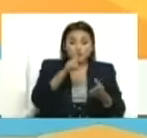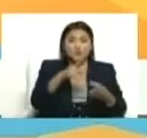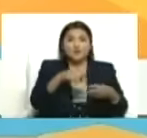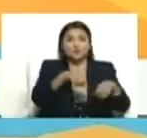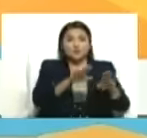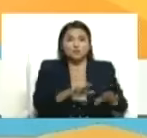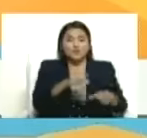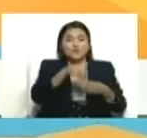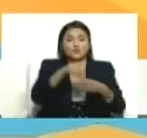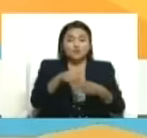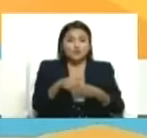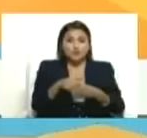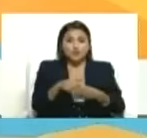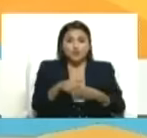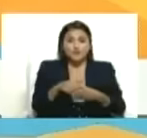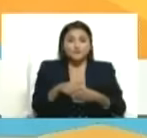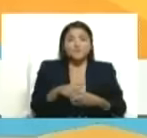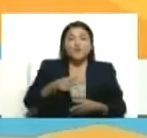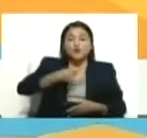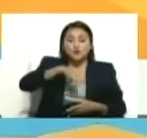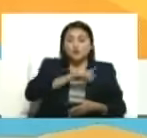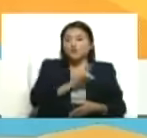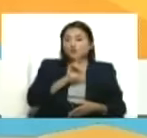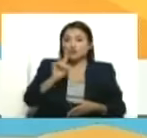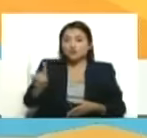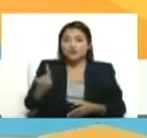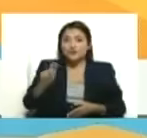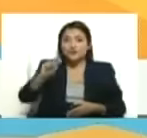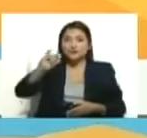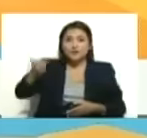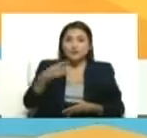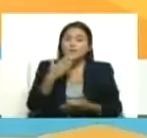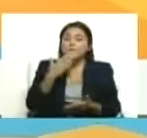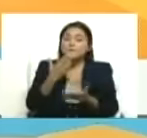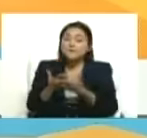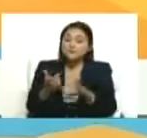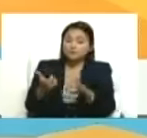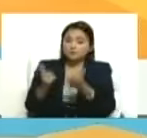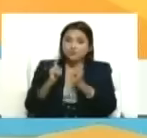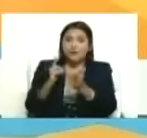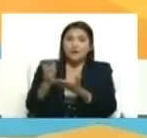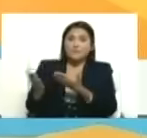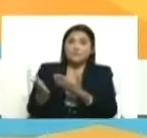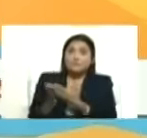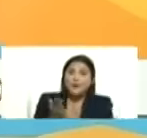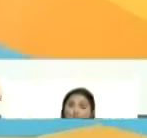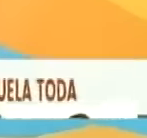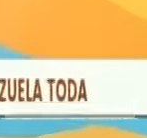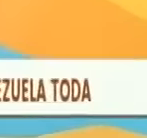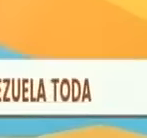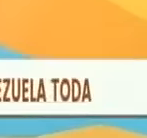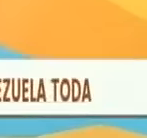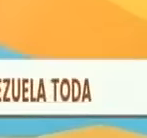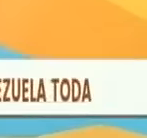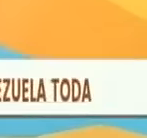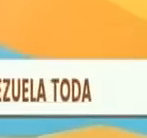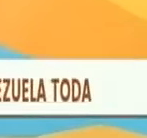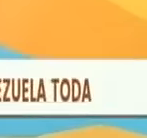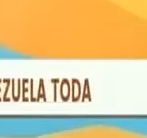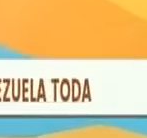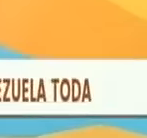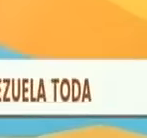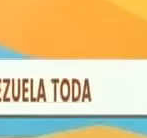el referendo consultivo nos fuimos al tribunal supremo y le pedimos un Amparo constitucional un Amparo para defender nuestros derechos a